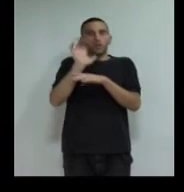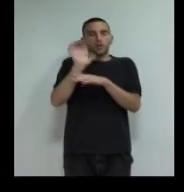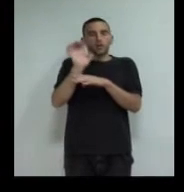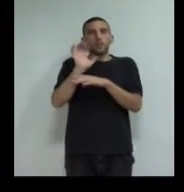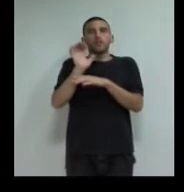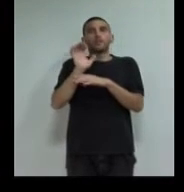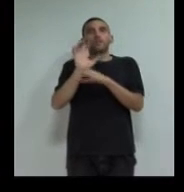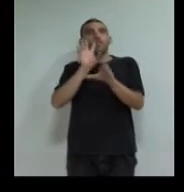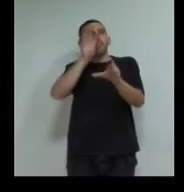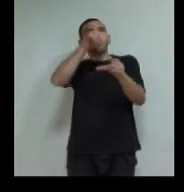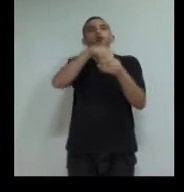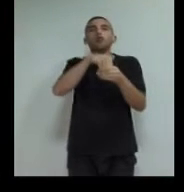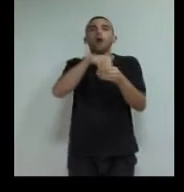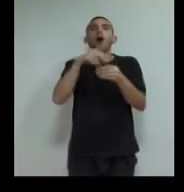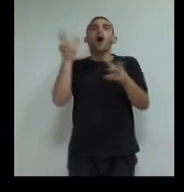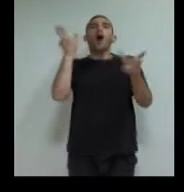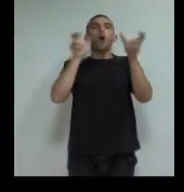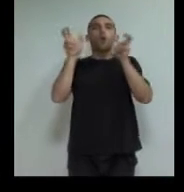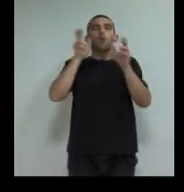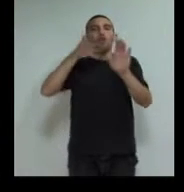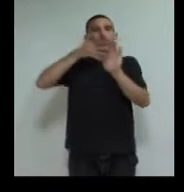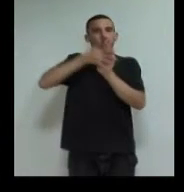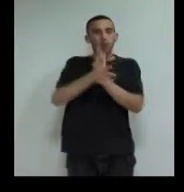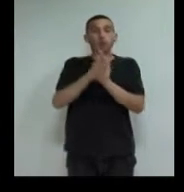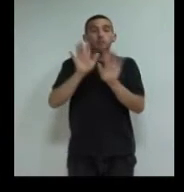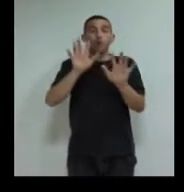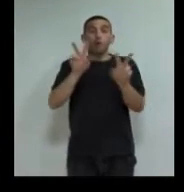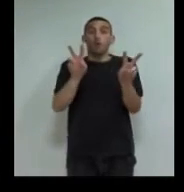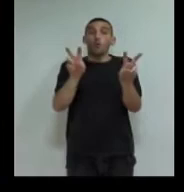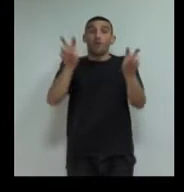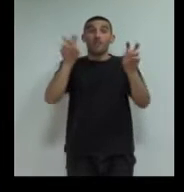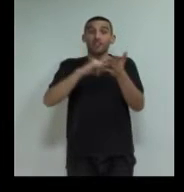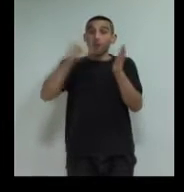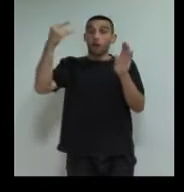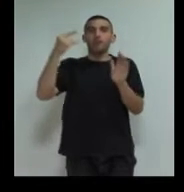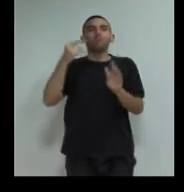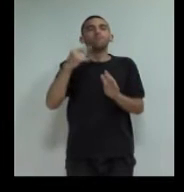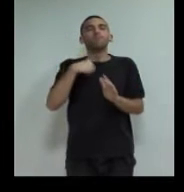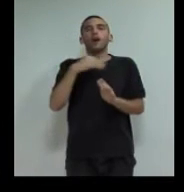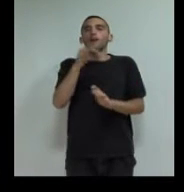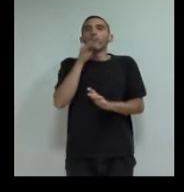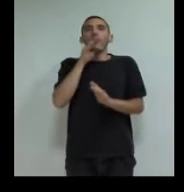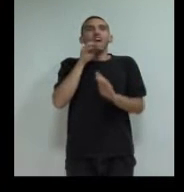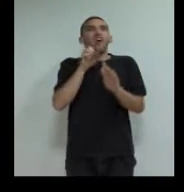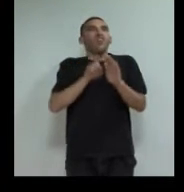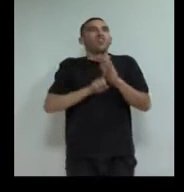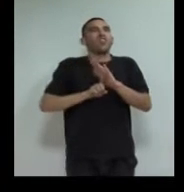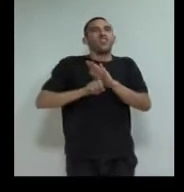la audiodescripción, pero claro, entonces las TIC no se habían desarrollado tanto.